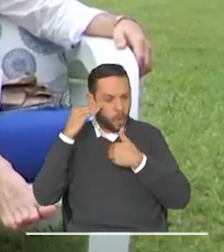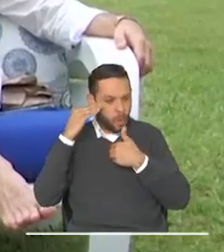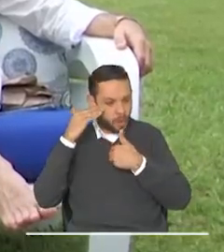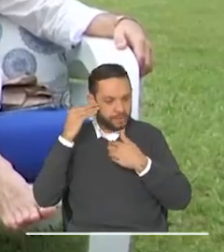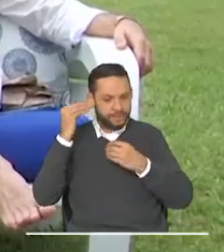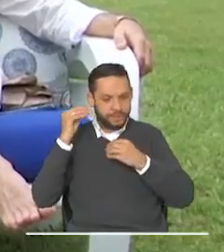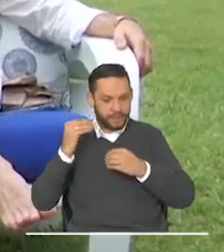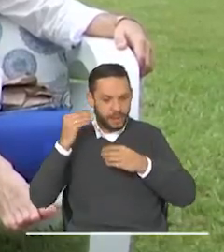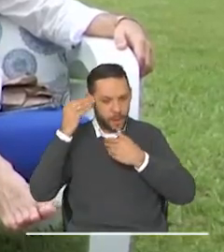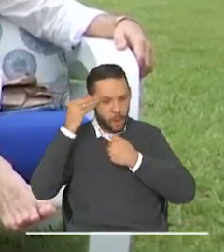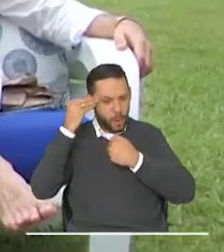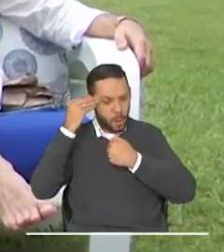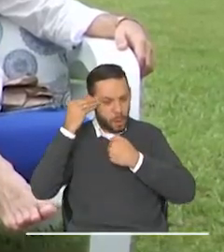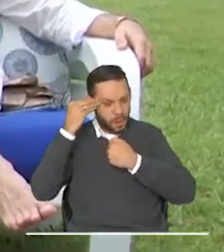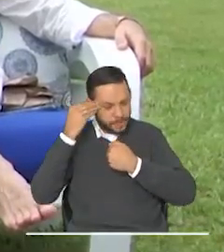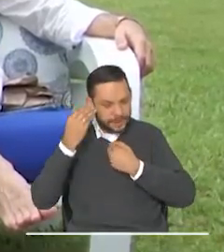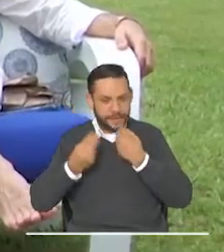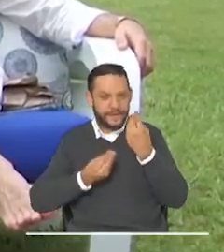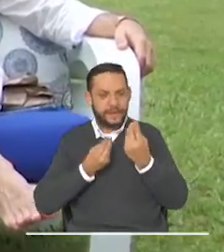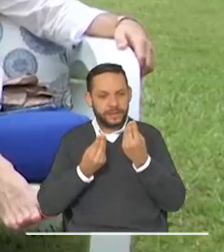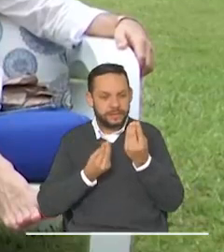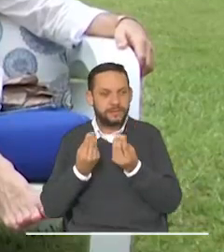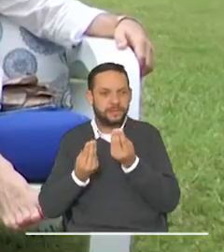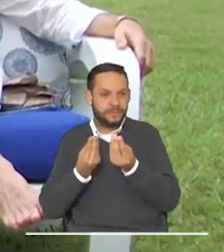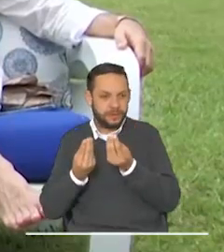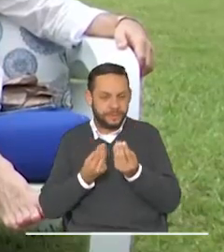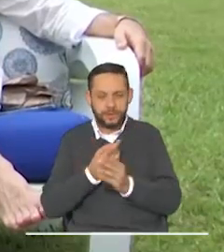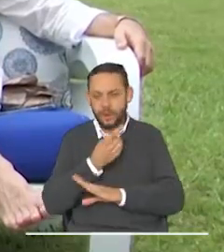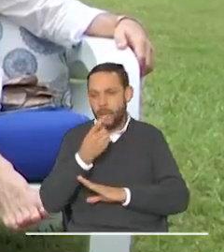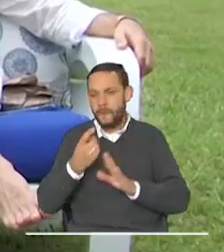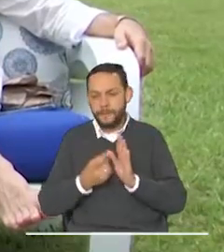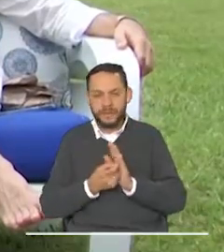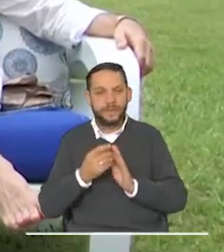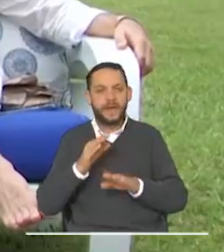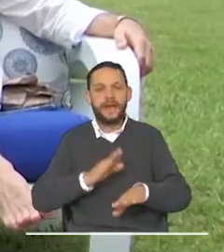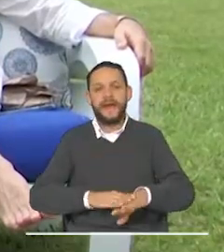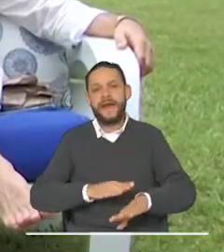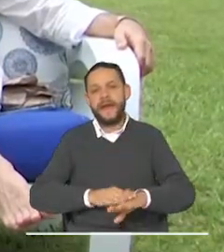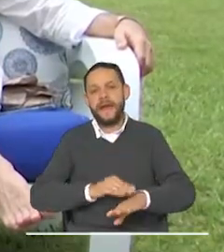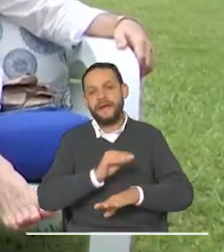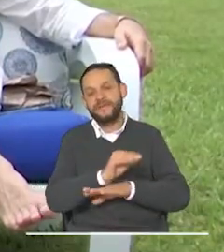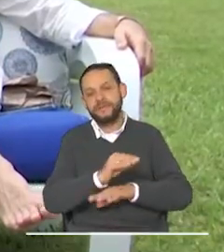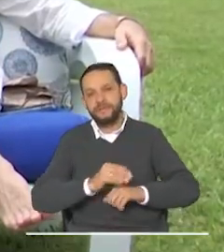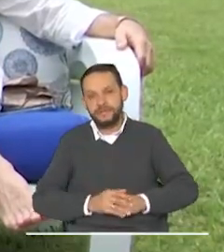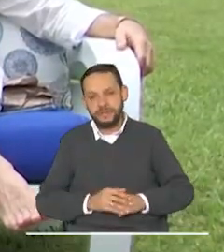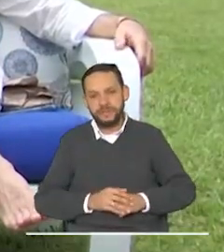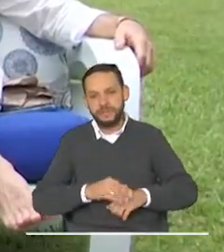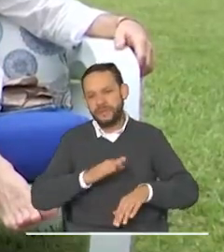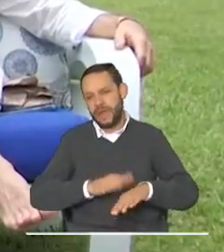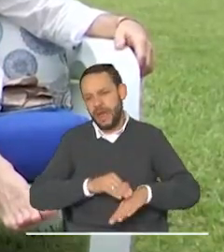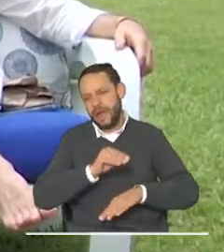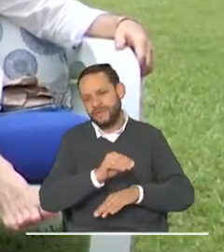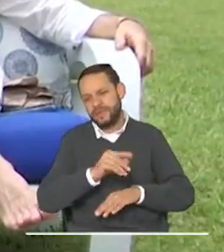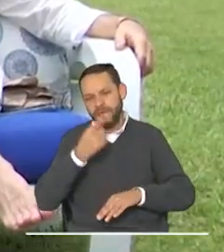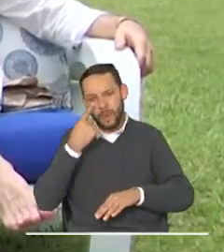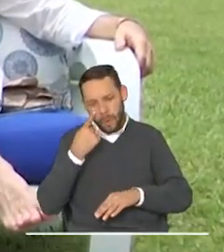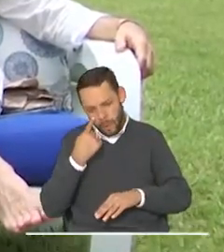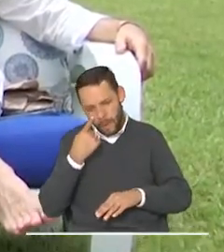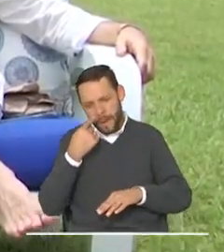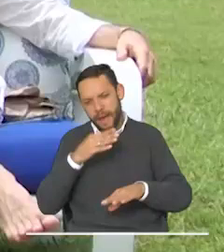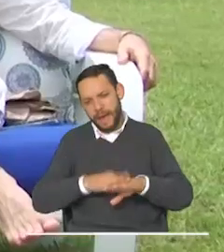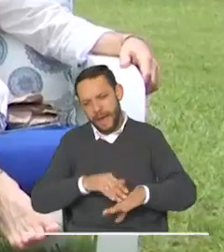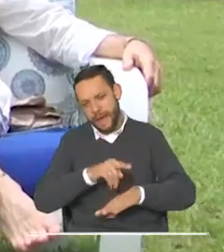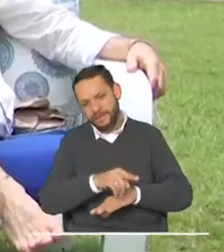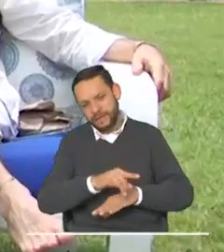somos más que lo que está sucediendo y que eso que está sucediendo simplemente me está diciendo Hey ojo algo le está llamando la atención